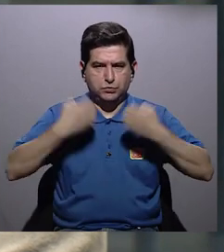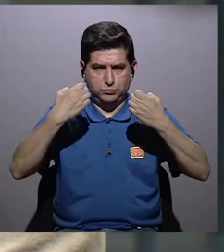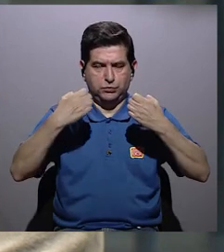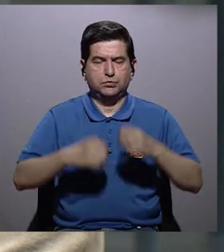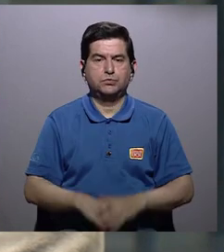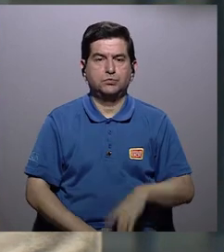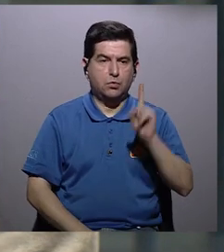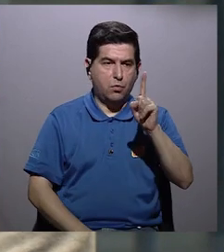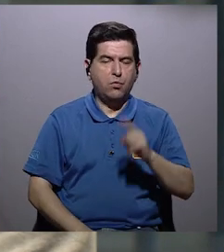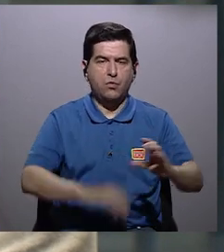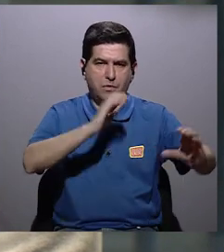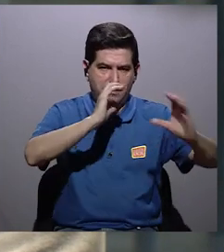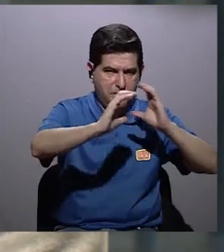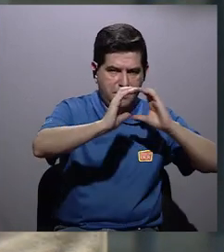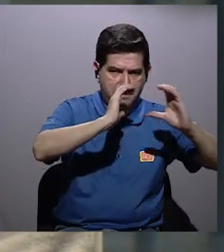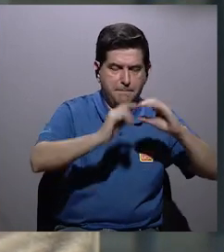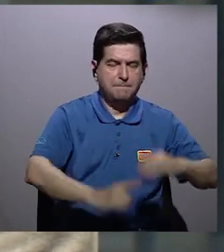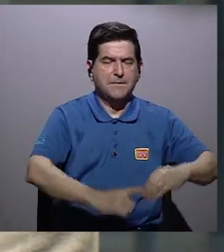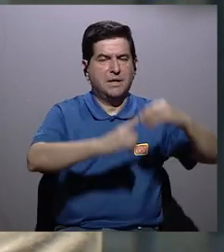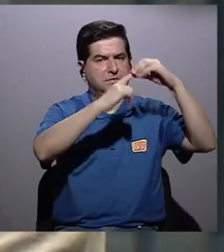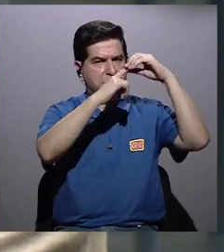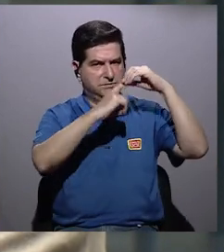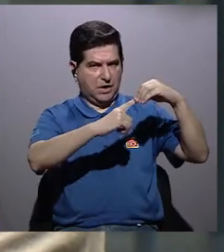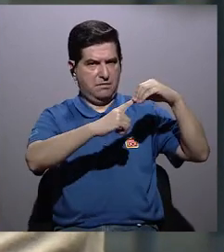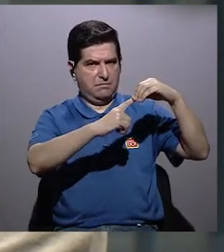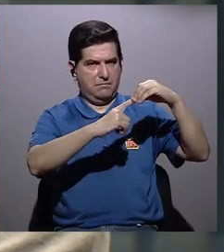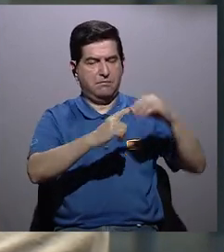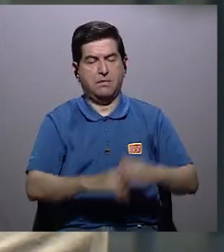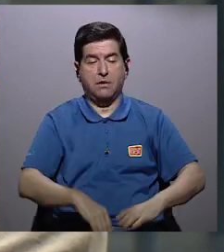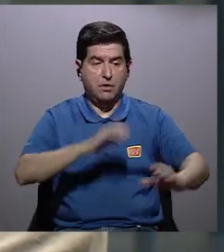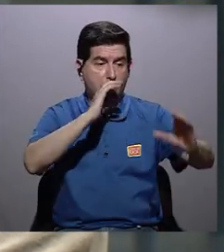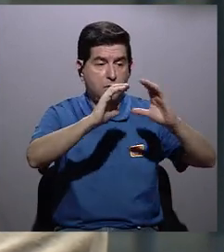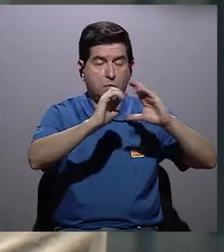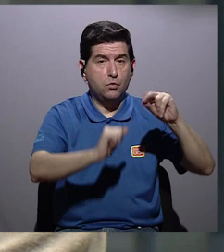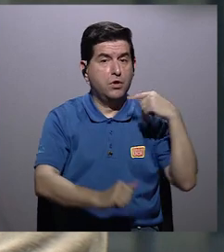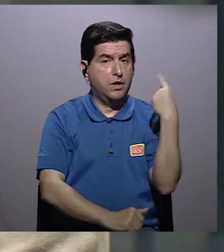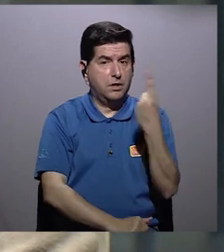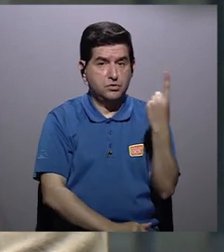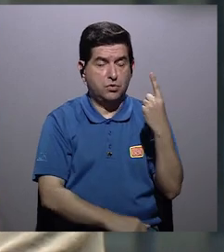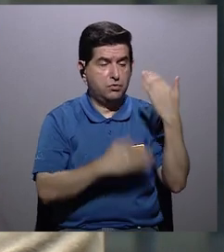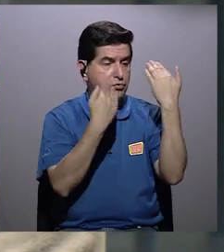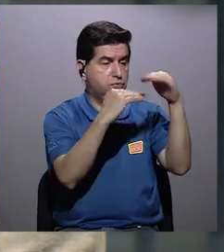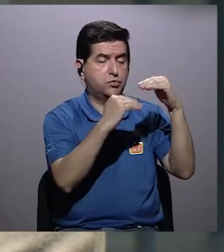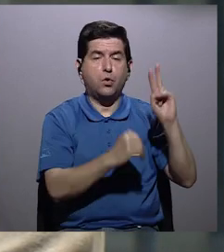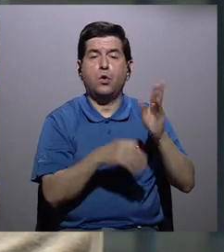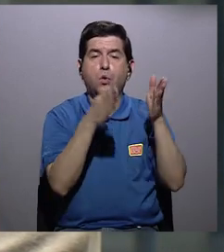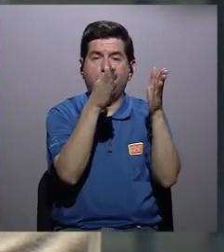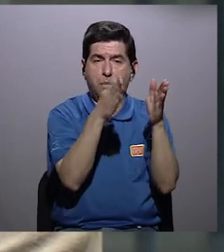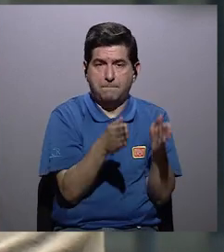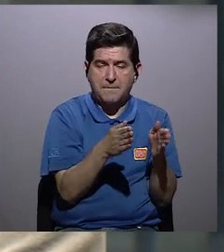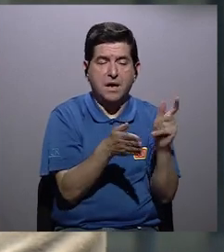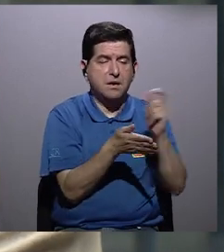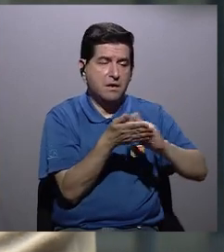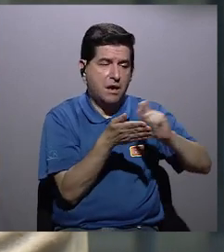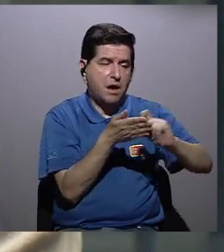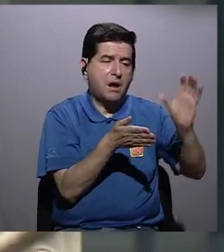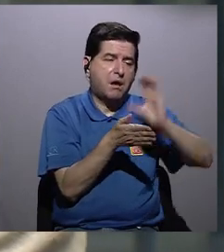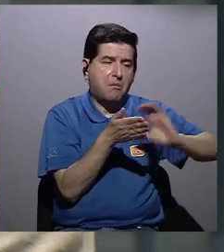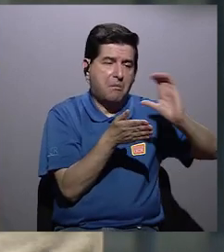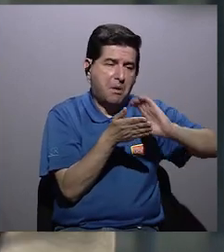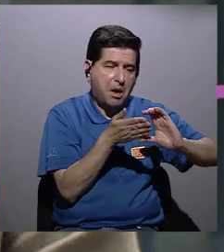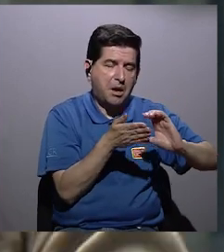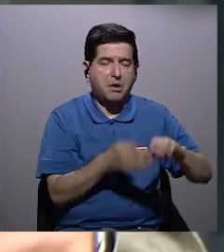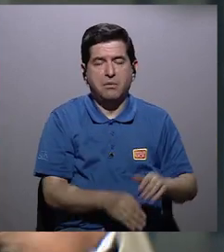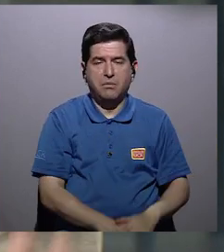uso orientado a la comunicación, que es el principal. Que la comunicación no solo se reduce a los compañeros de escuela, cole